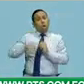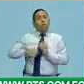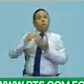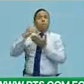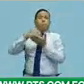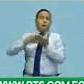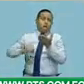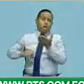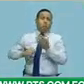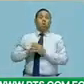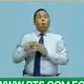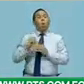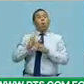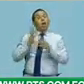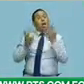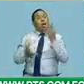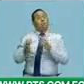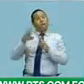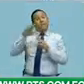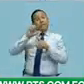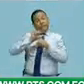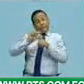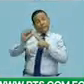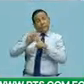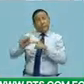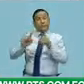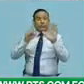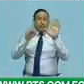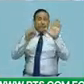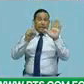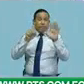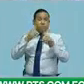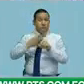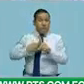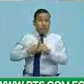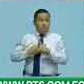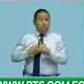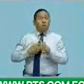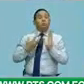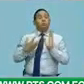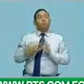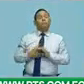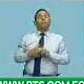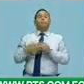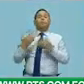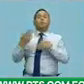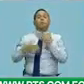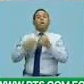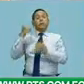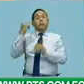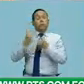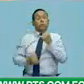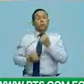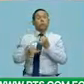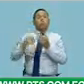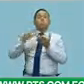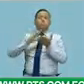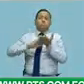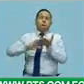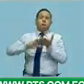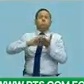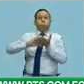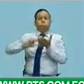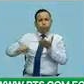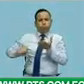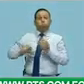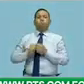convenio a 6 meses con un 30% de entrada y se le condonará la sexta cuota. O también hacer